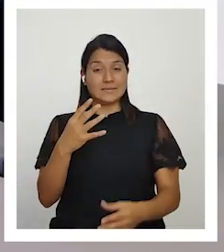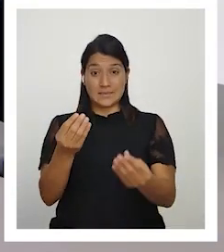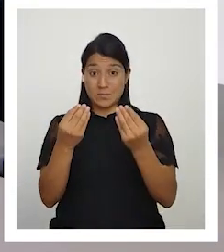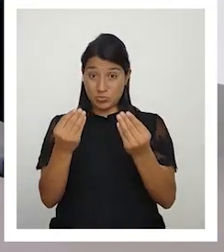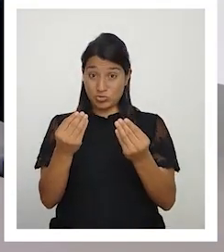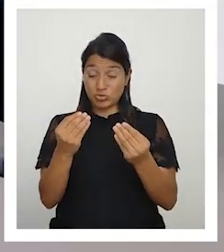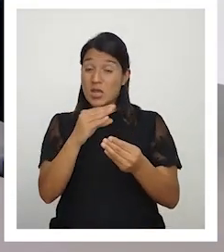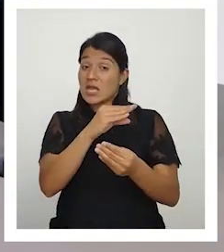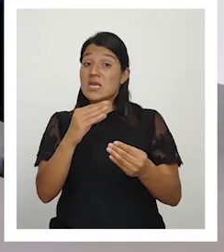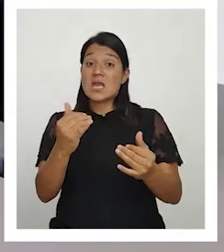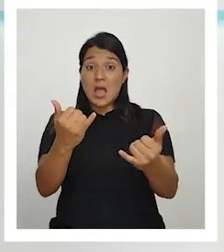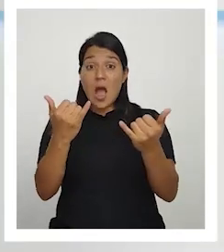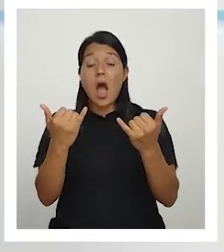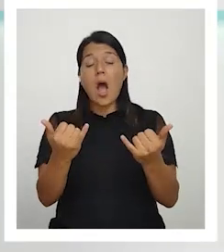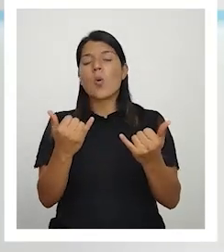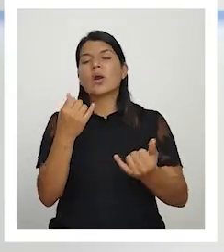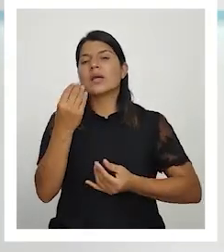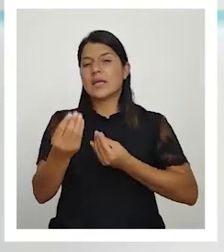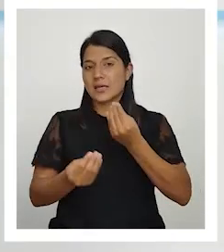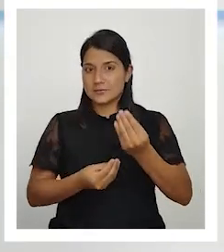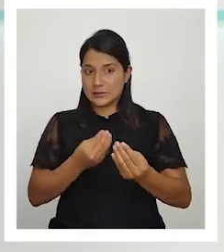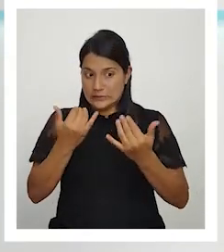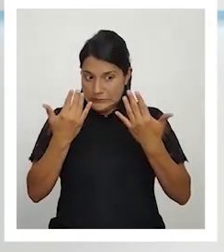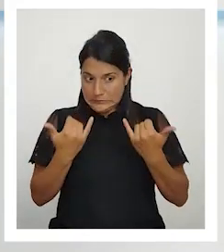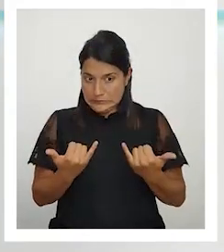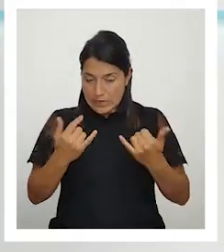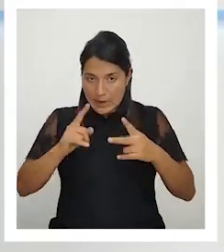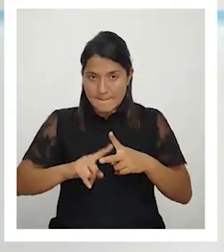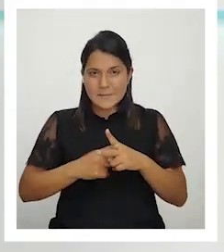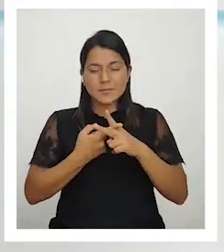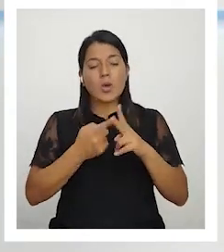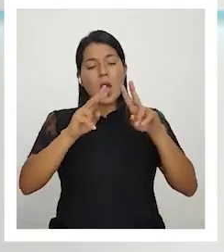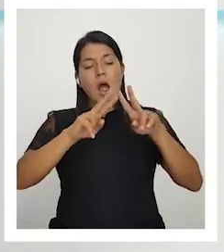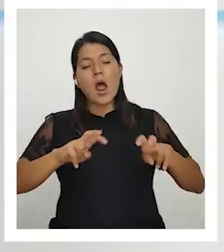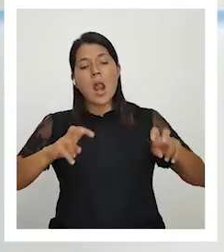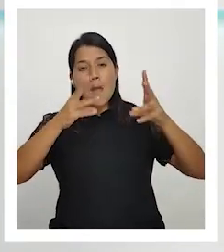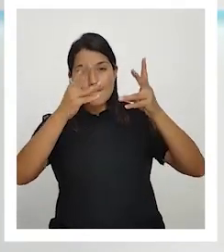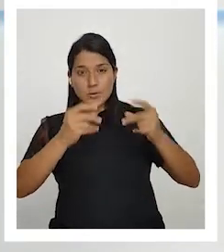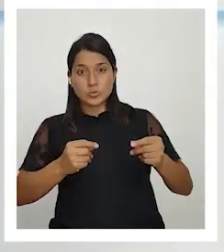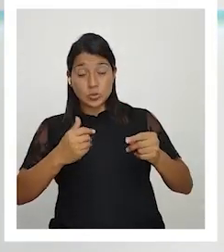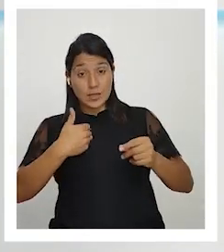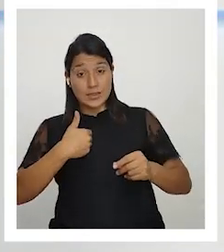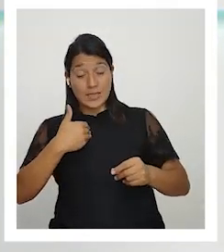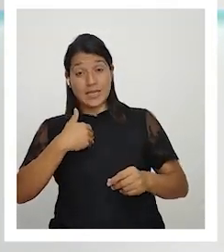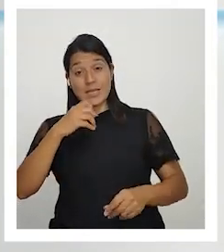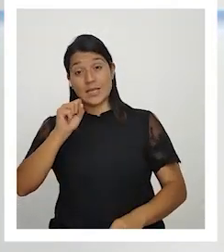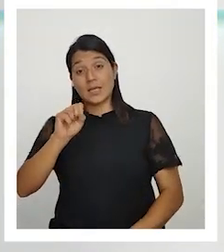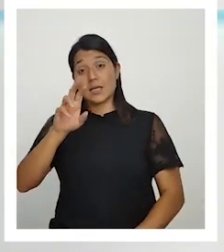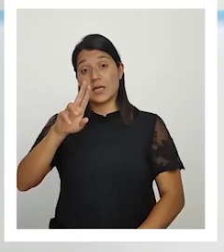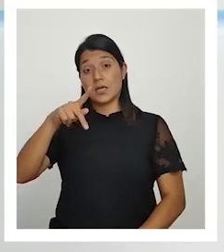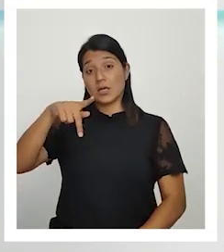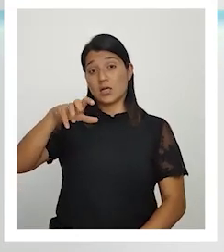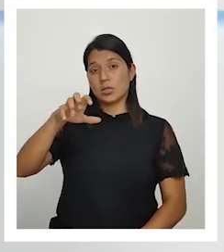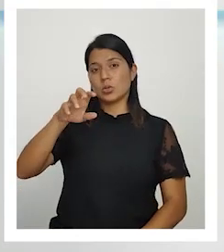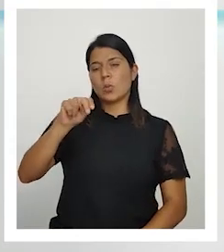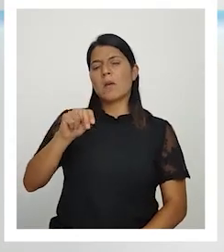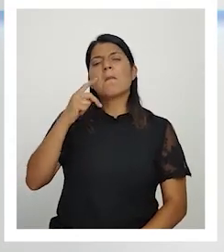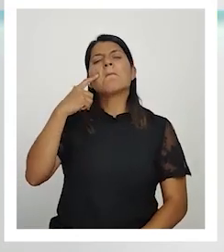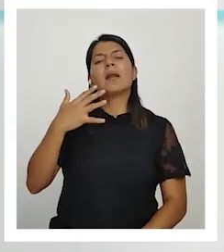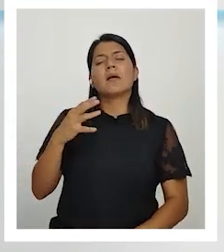supuesto, que estamos en este momento haciendo, es analizando el presupuesto de la misma superintendencia, ¿verdad? Para ver y